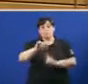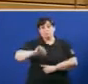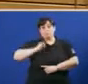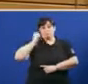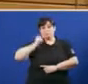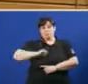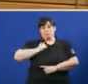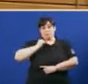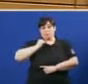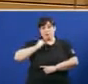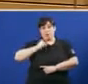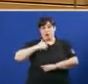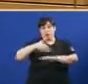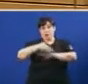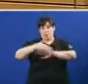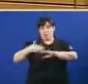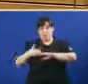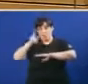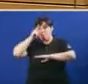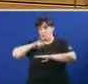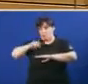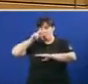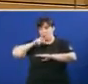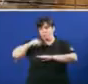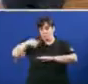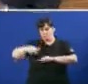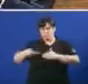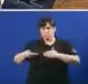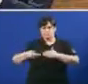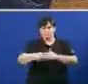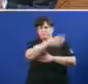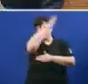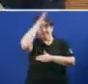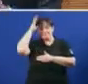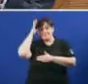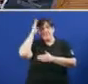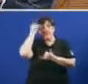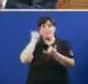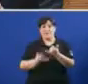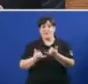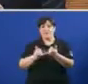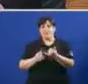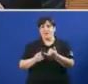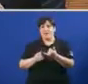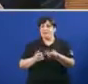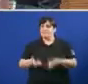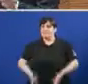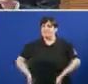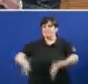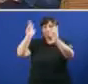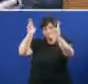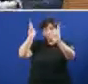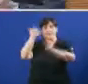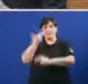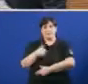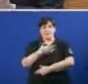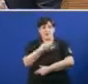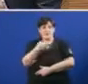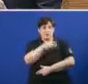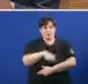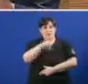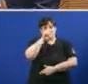do hospital da Costa de Lugo, este mesmo verao vamos a adxudicar a obra do Hospital do Salnés. E, por certo,